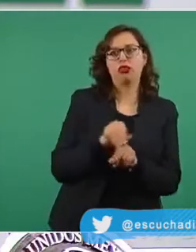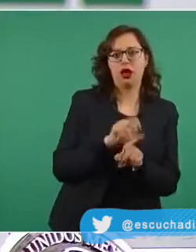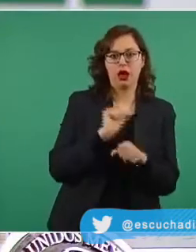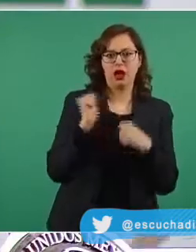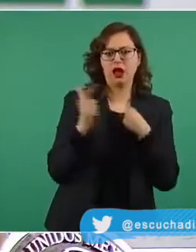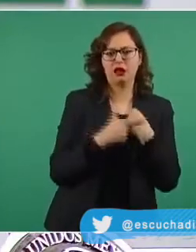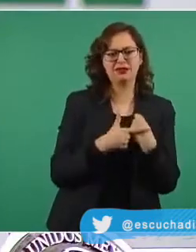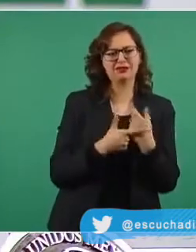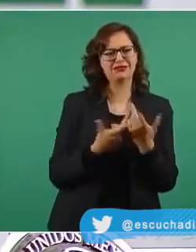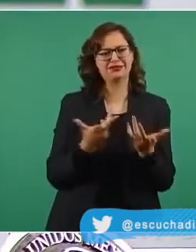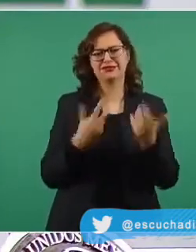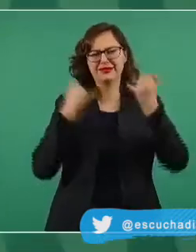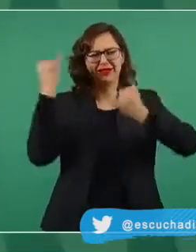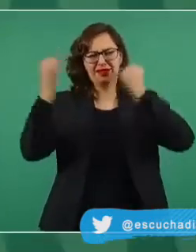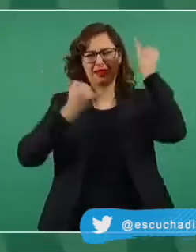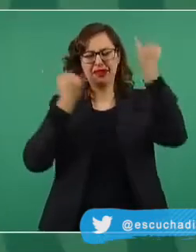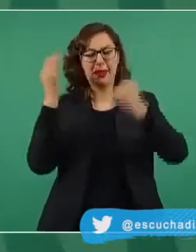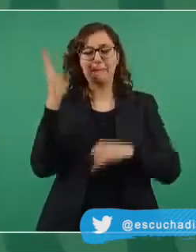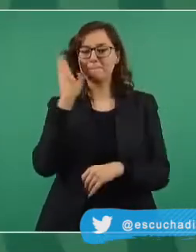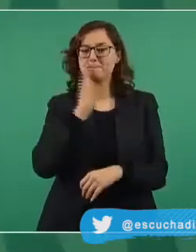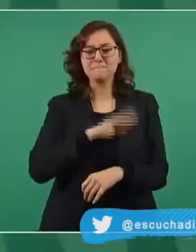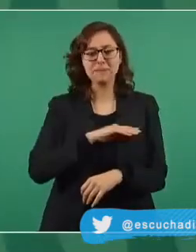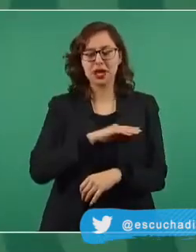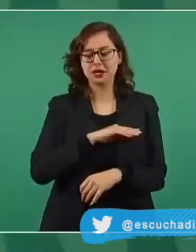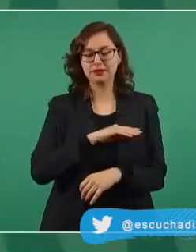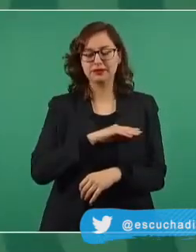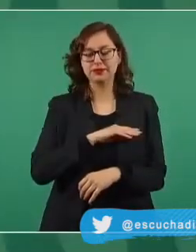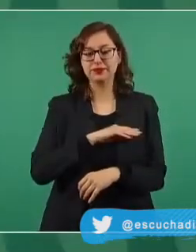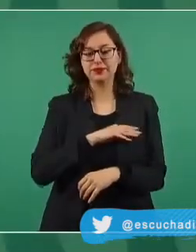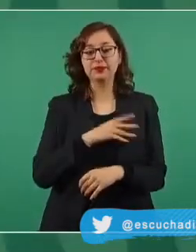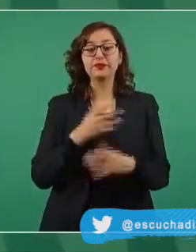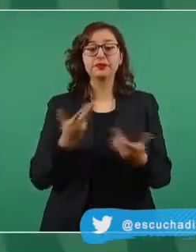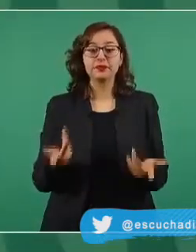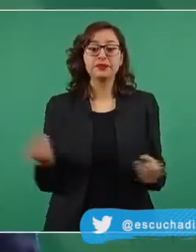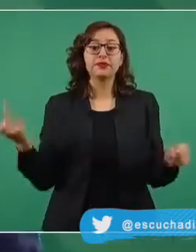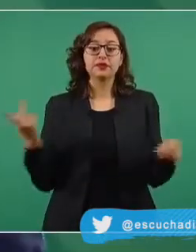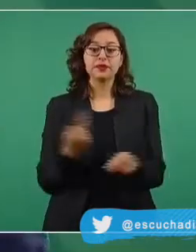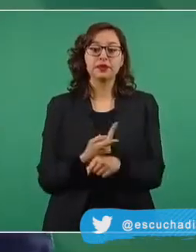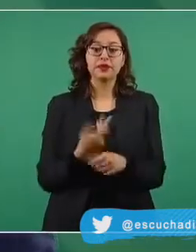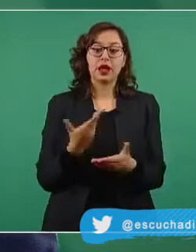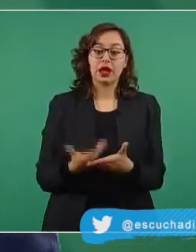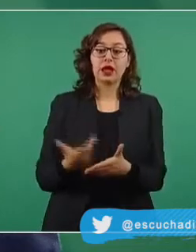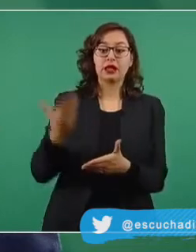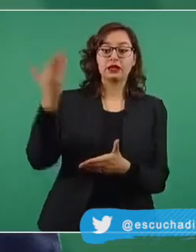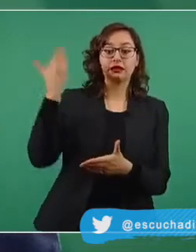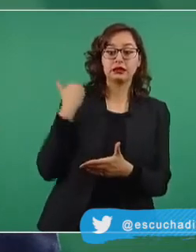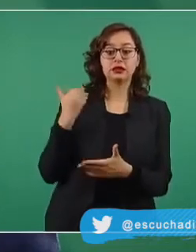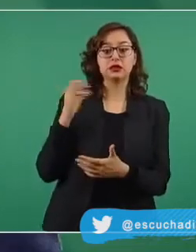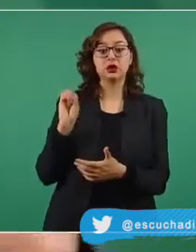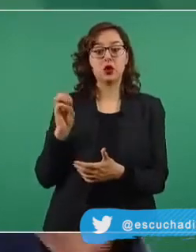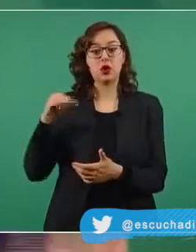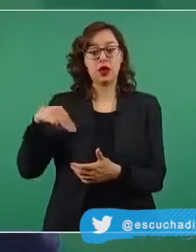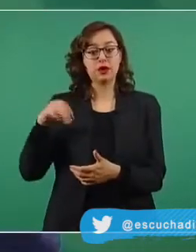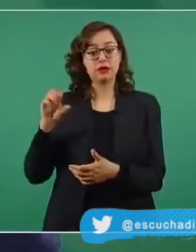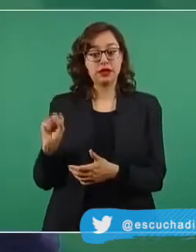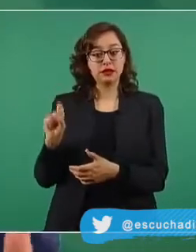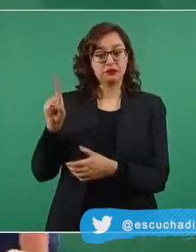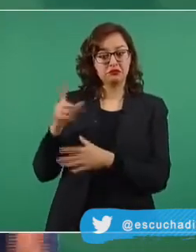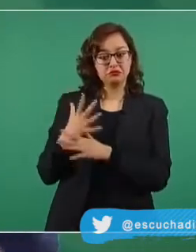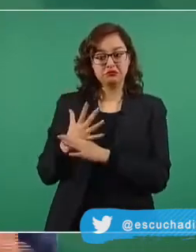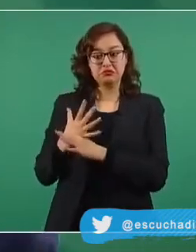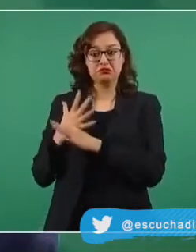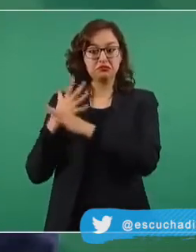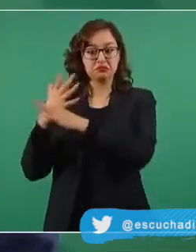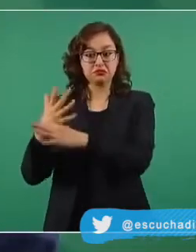96% en la ocupación con respecto al punto máximo alcanzado en enero de 2021. En cuanto a la vacunación en México, en las